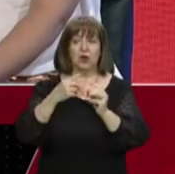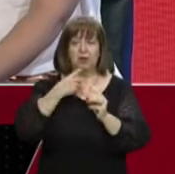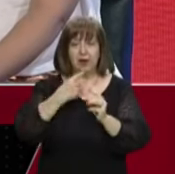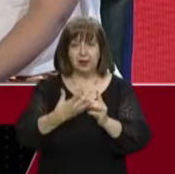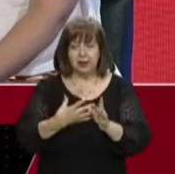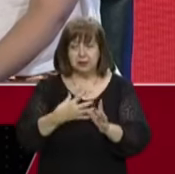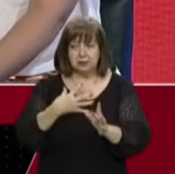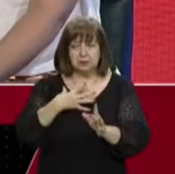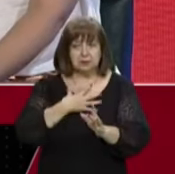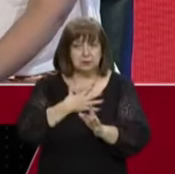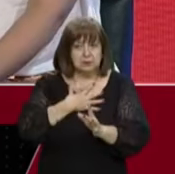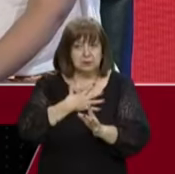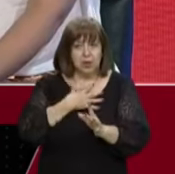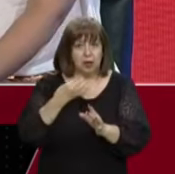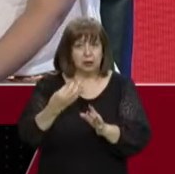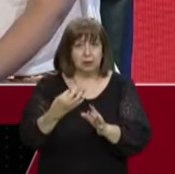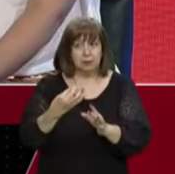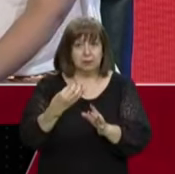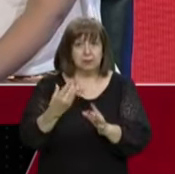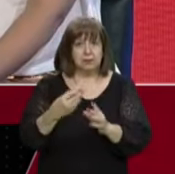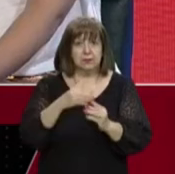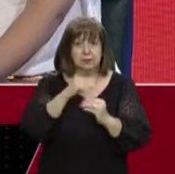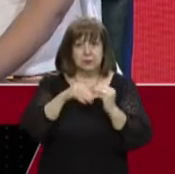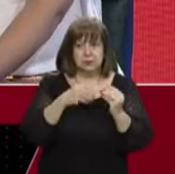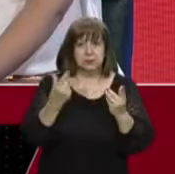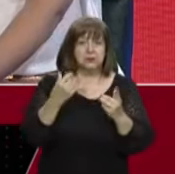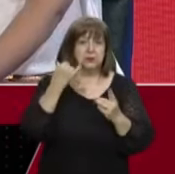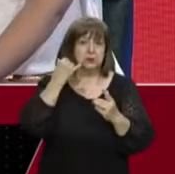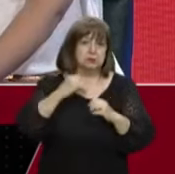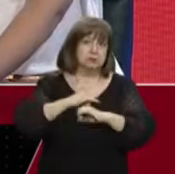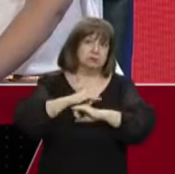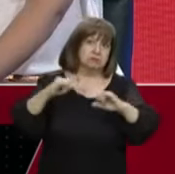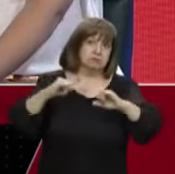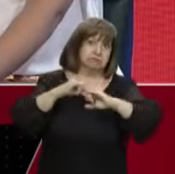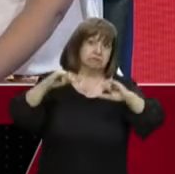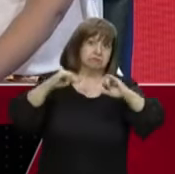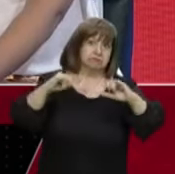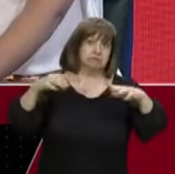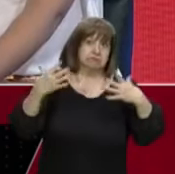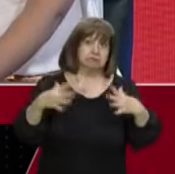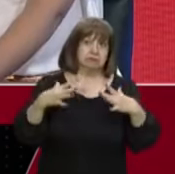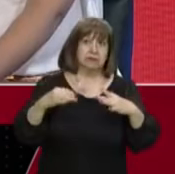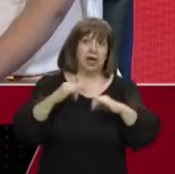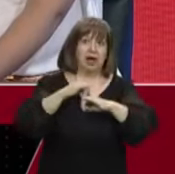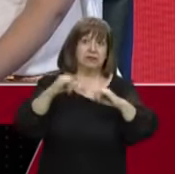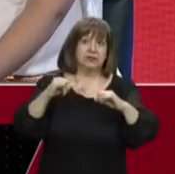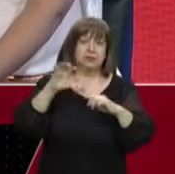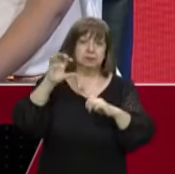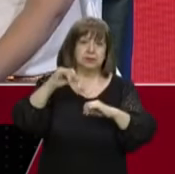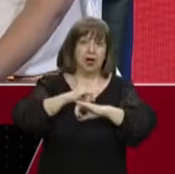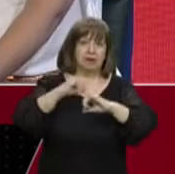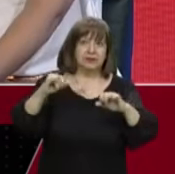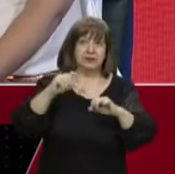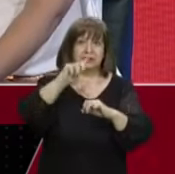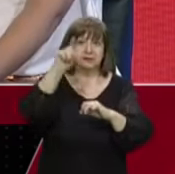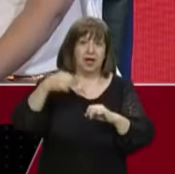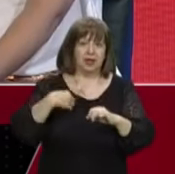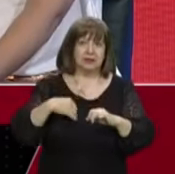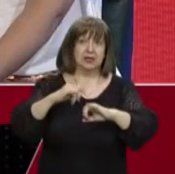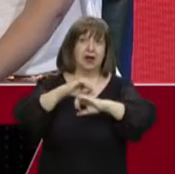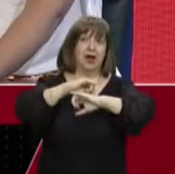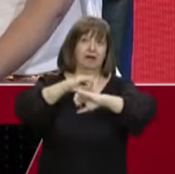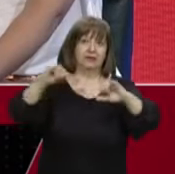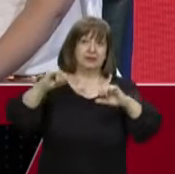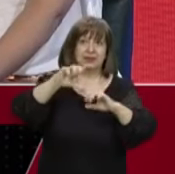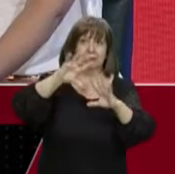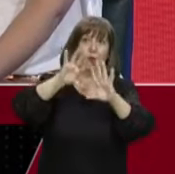que tomó notoriedad local, provincial, Claro. nacional y hasta internacional, Básicamente, porque, ella aceptó un juicio